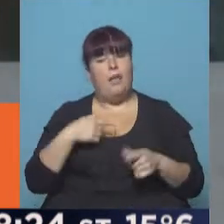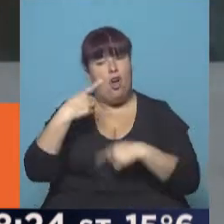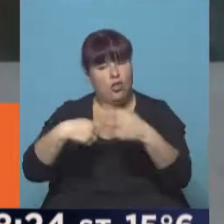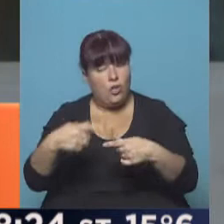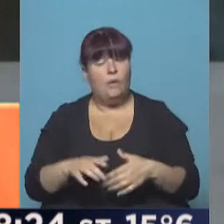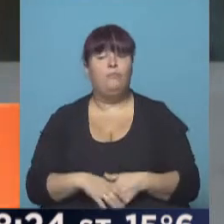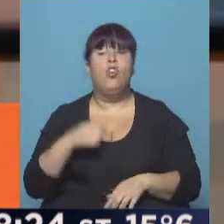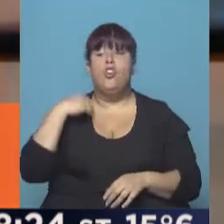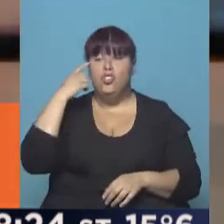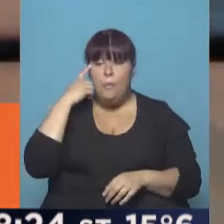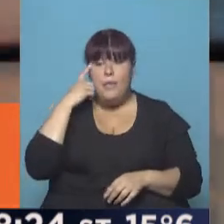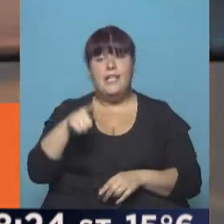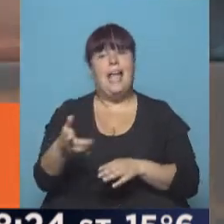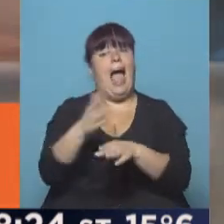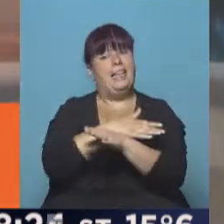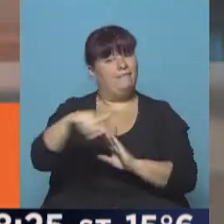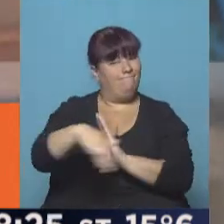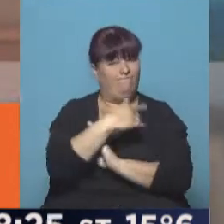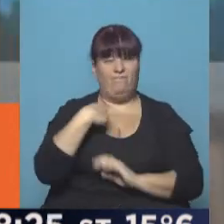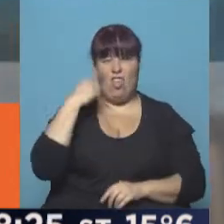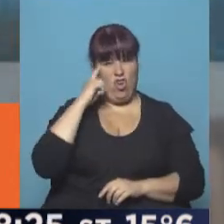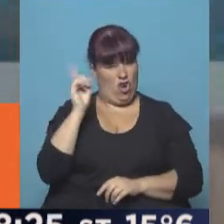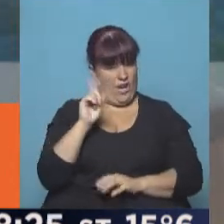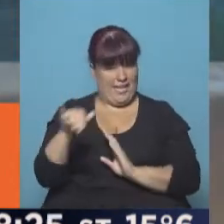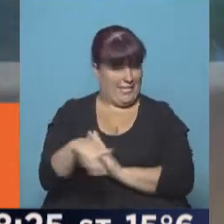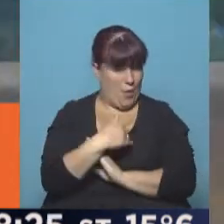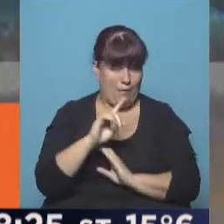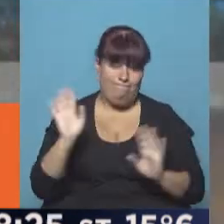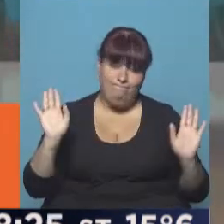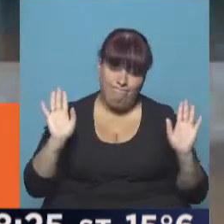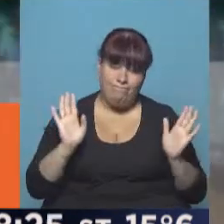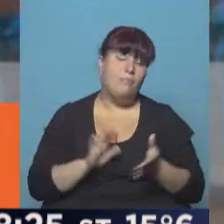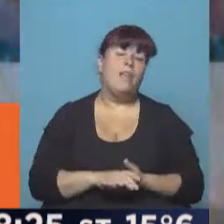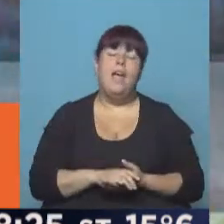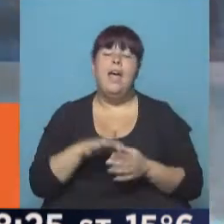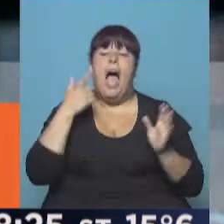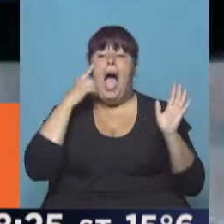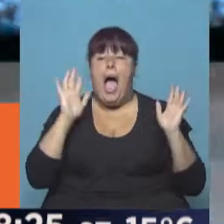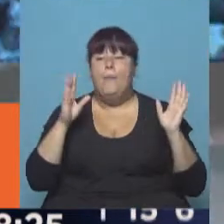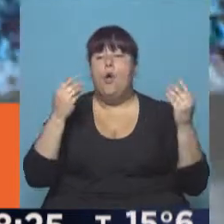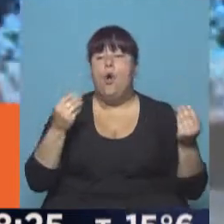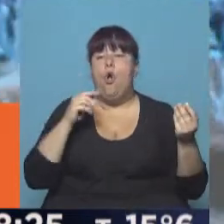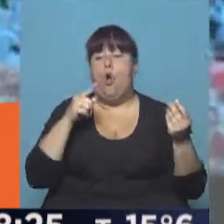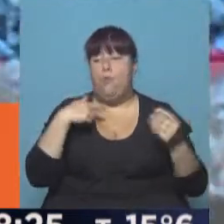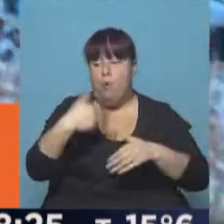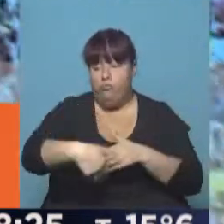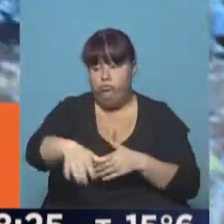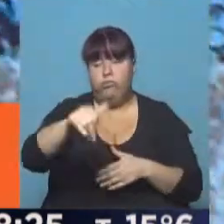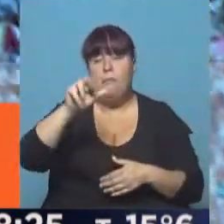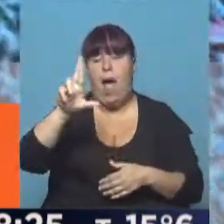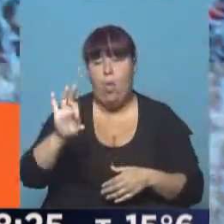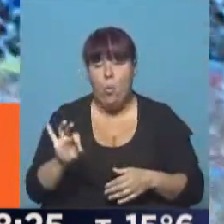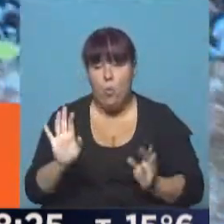curso. Yo creo que eso es anticipar una salida que no sé si la vamos a ver. Hay que ver cuál va a ser el desenlace de